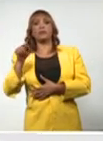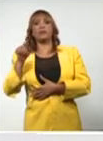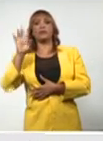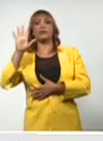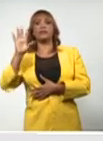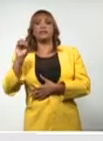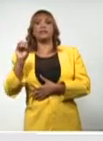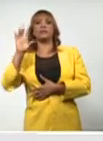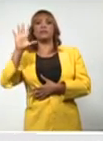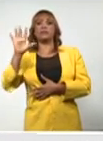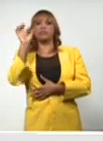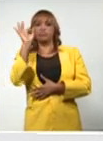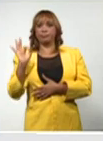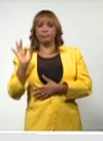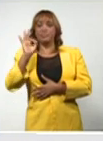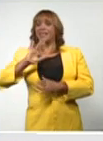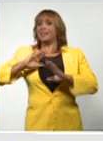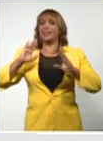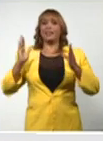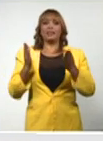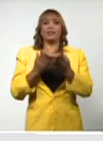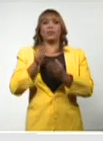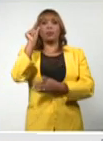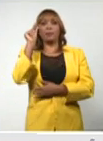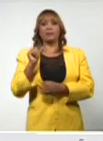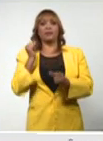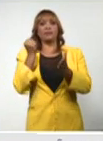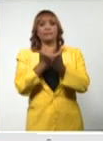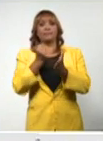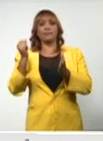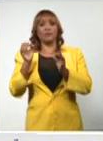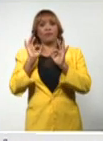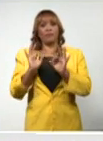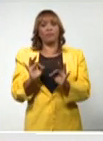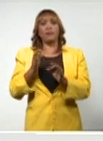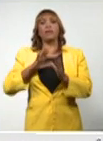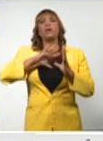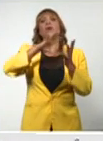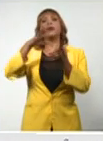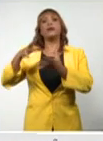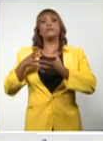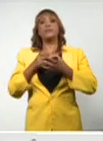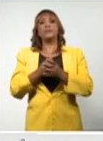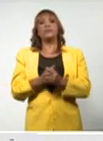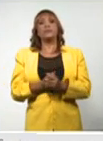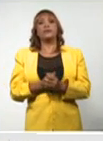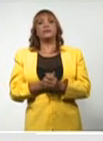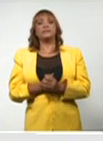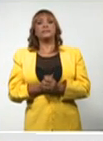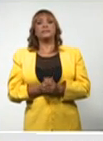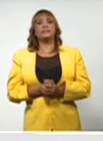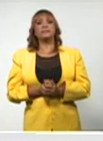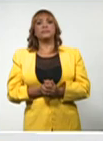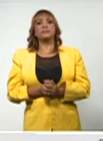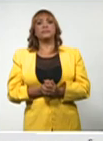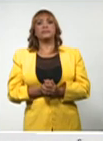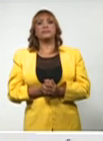54,05% de todos los casos confirmados en el mundo, ya que con